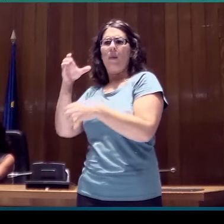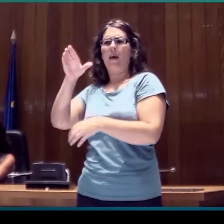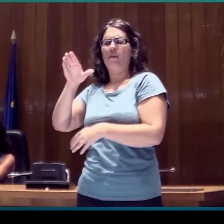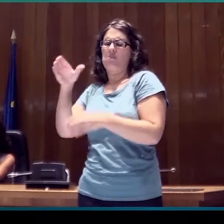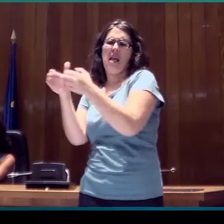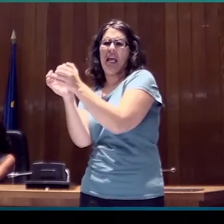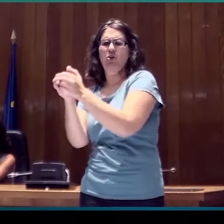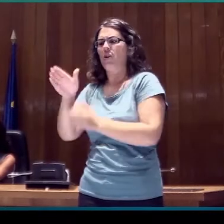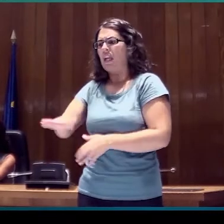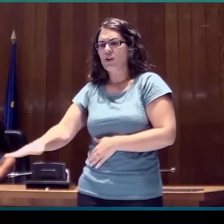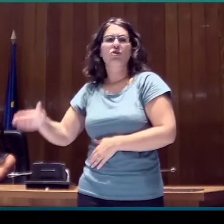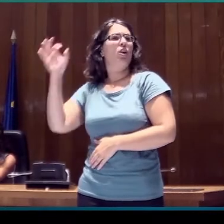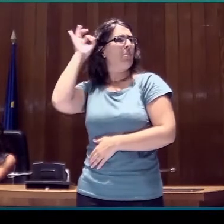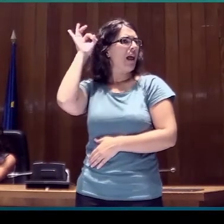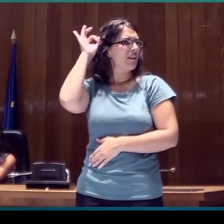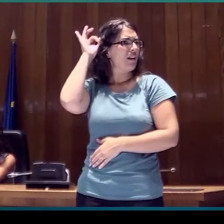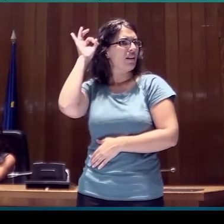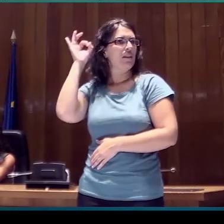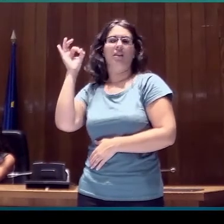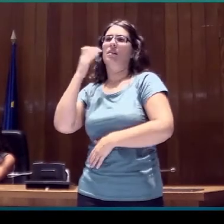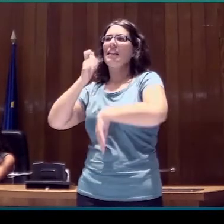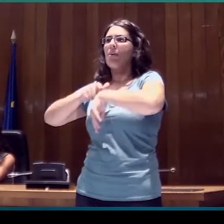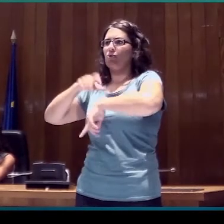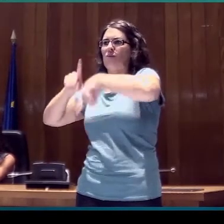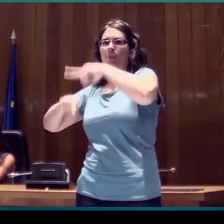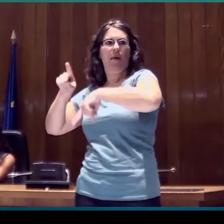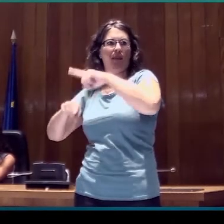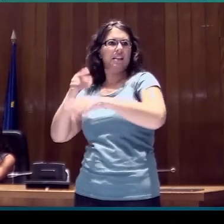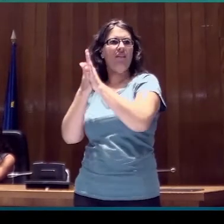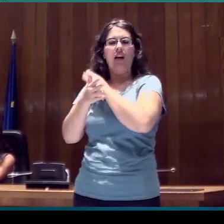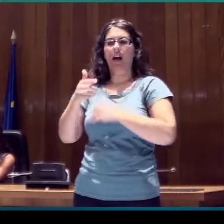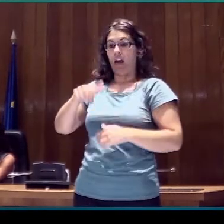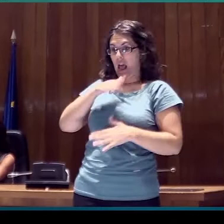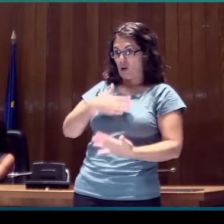coclear en dos tiempos, en tiempo uno y en tiempo dos, con un año de diferencia.